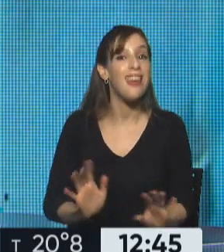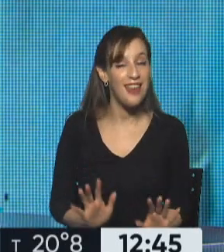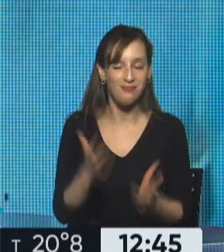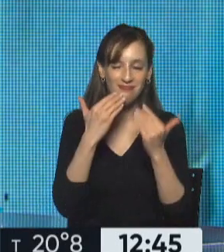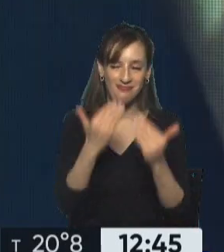gracias no horas a vos